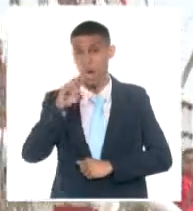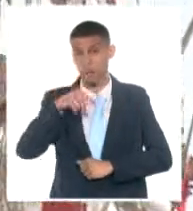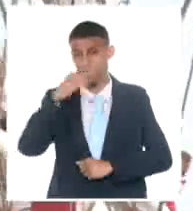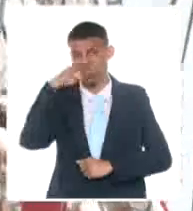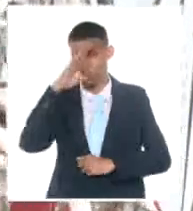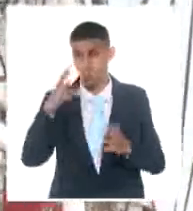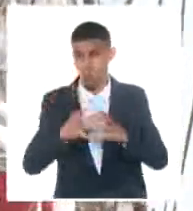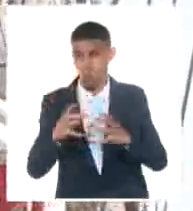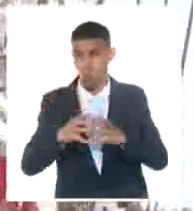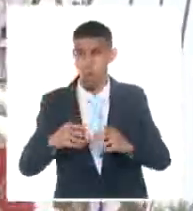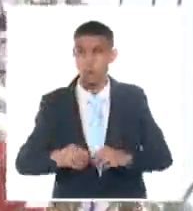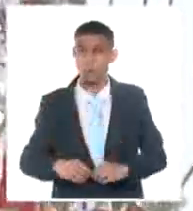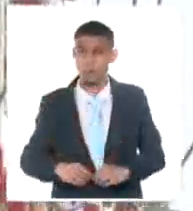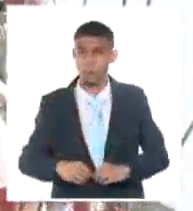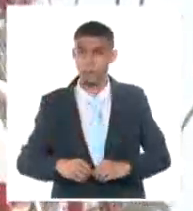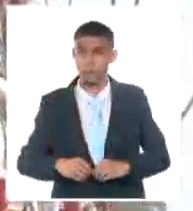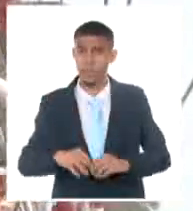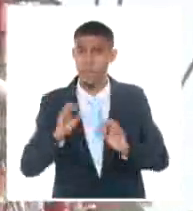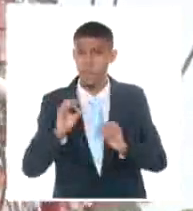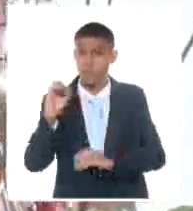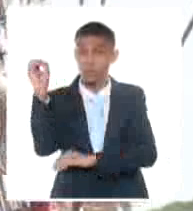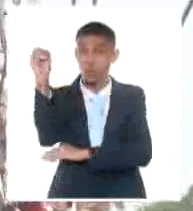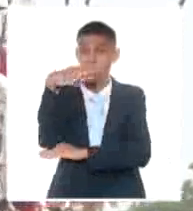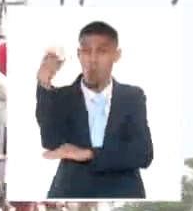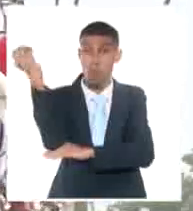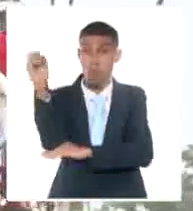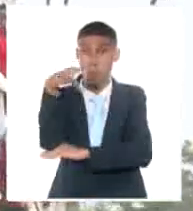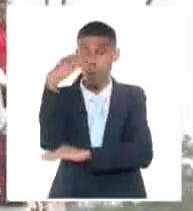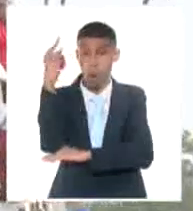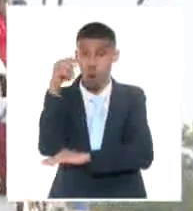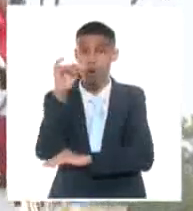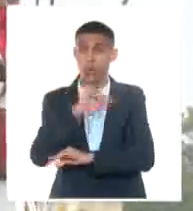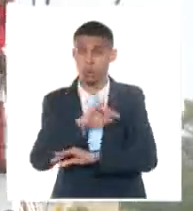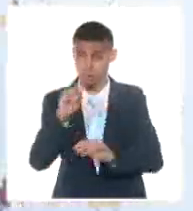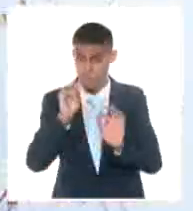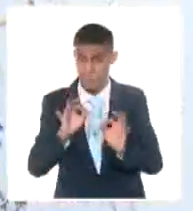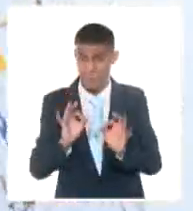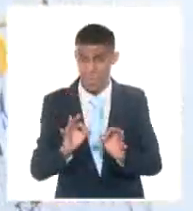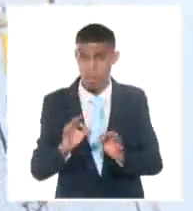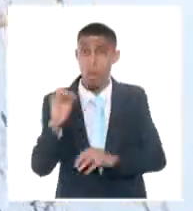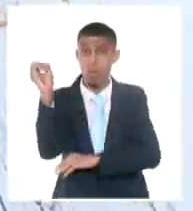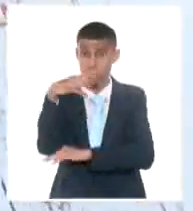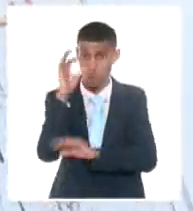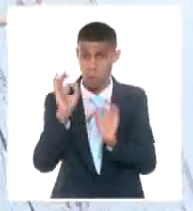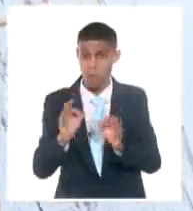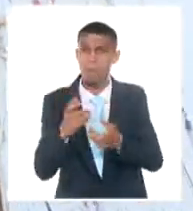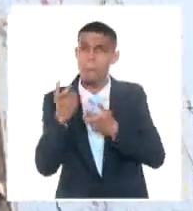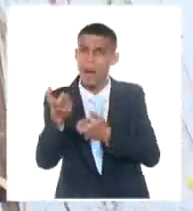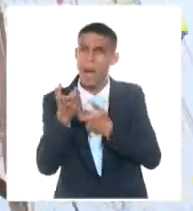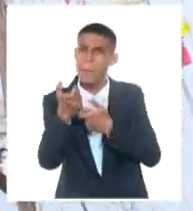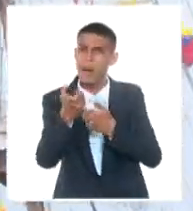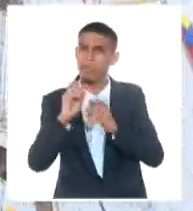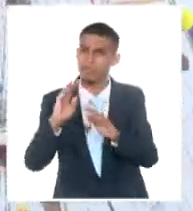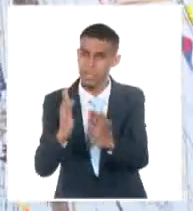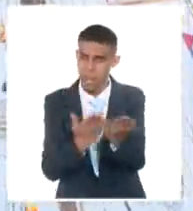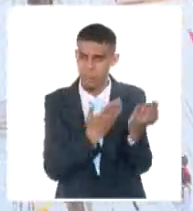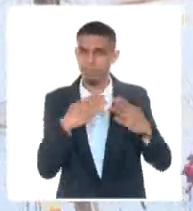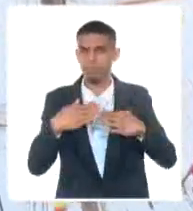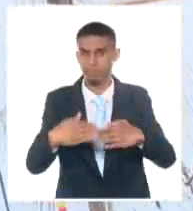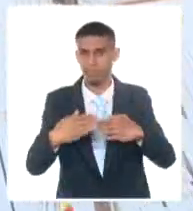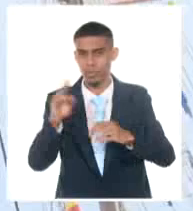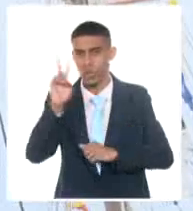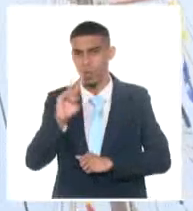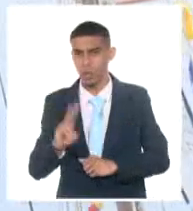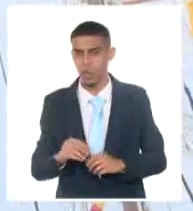Revolucionarias. Desde la fortaleza San Carlos de la Cabaña y en saludo recíproco de la nave visitante. Por